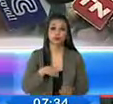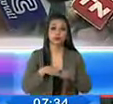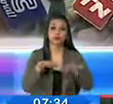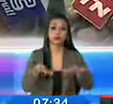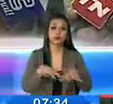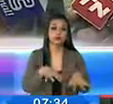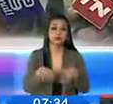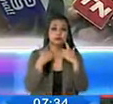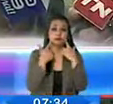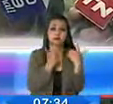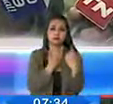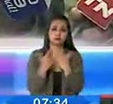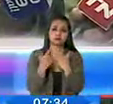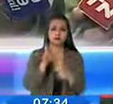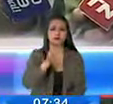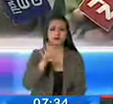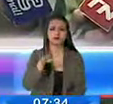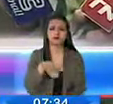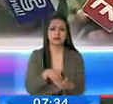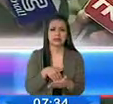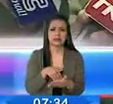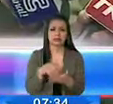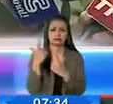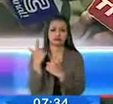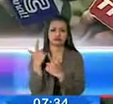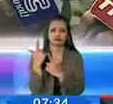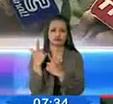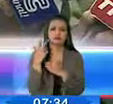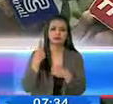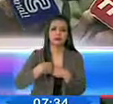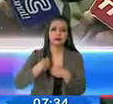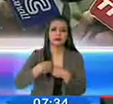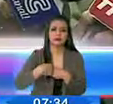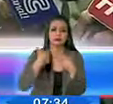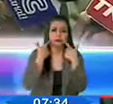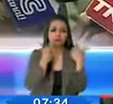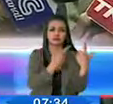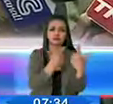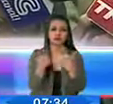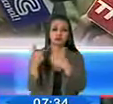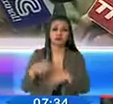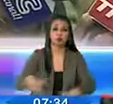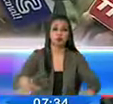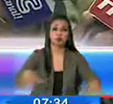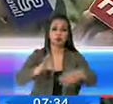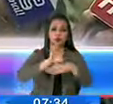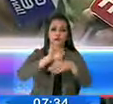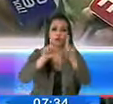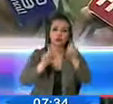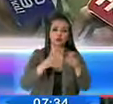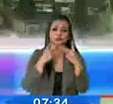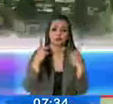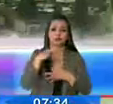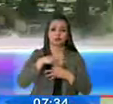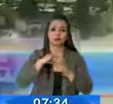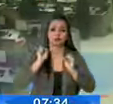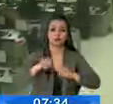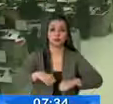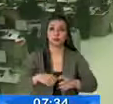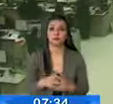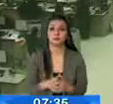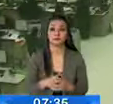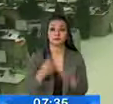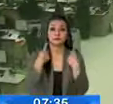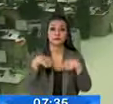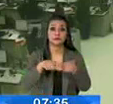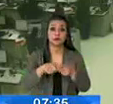operativo sobre los 33.000 efectivos que van a estar participando en todos los actos de la consulta popular. A través del convenio